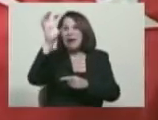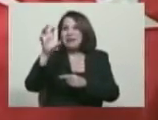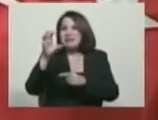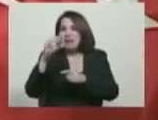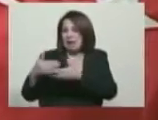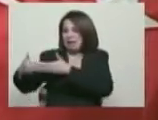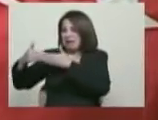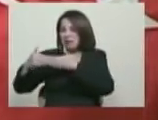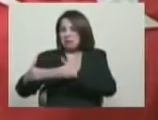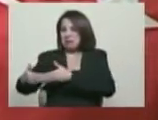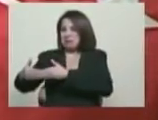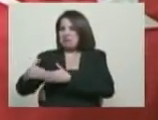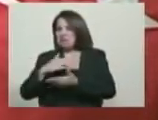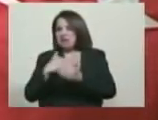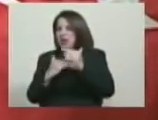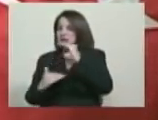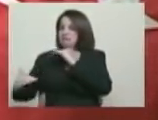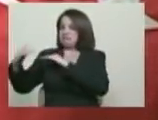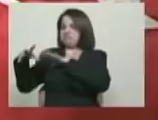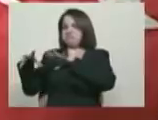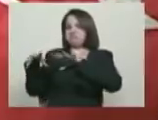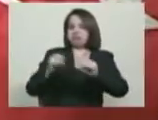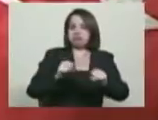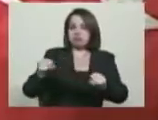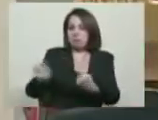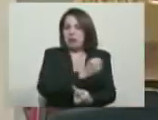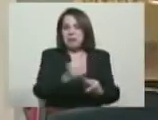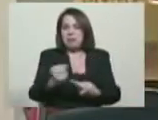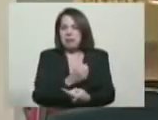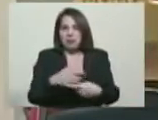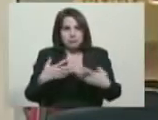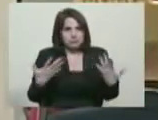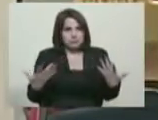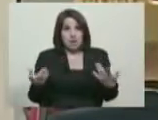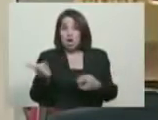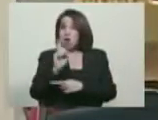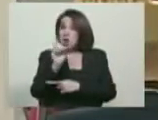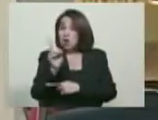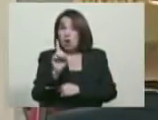Fíjense ustedes, les pongo un ejemplo, presidente amigo.